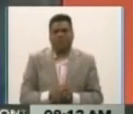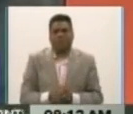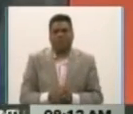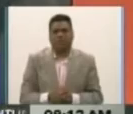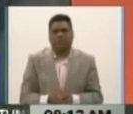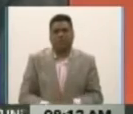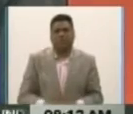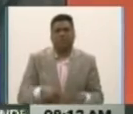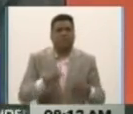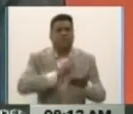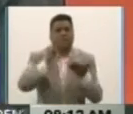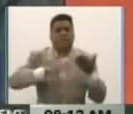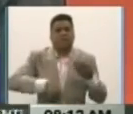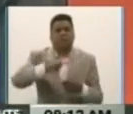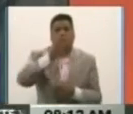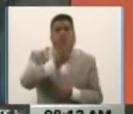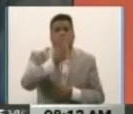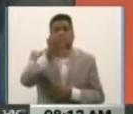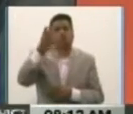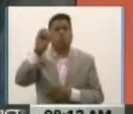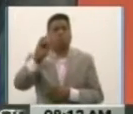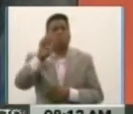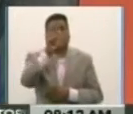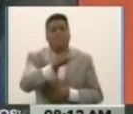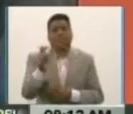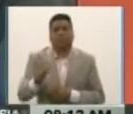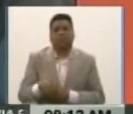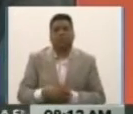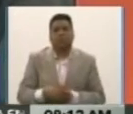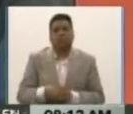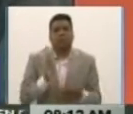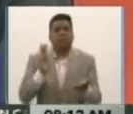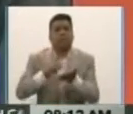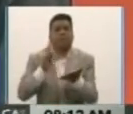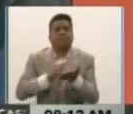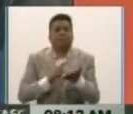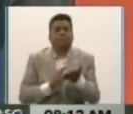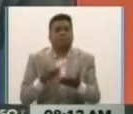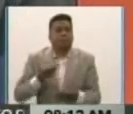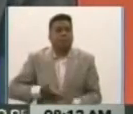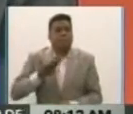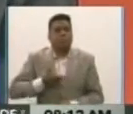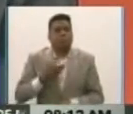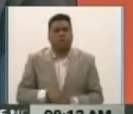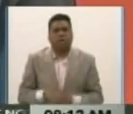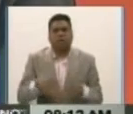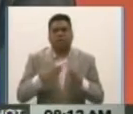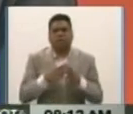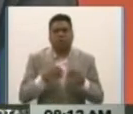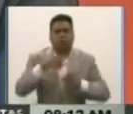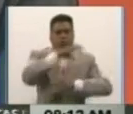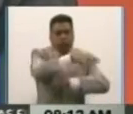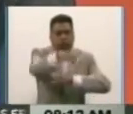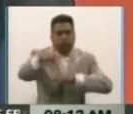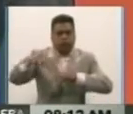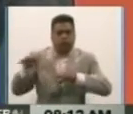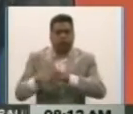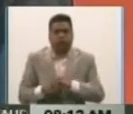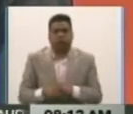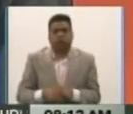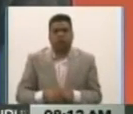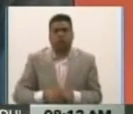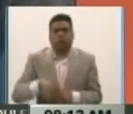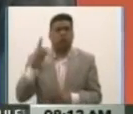inscribieron 250 actores y actrices venezolanos. Hay una participación importante de las regiones. La idea es que este elenco no sea un elenco